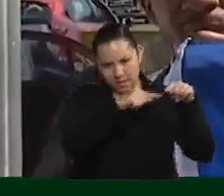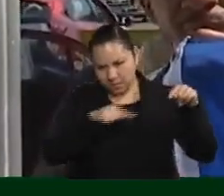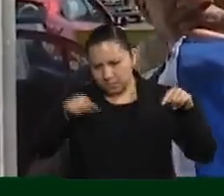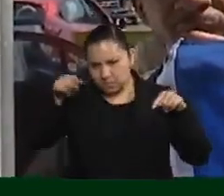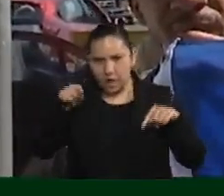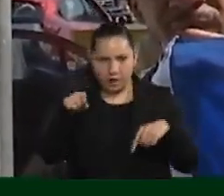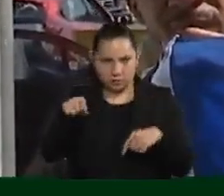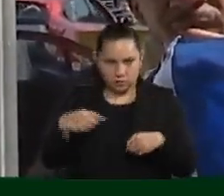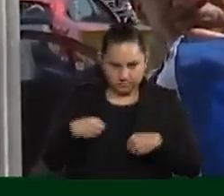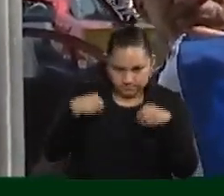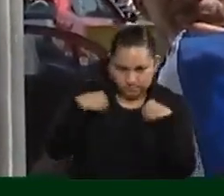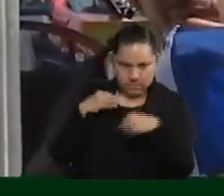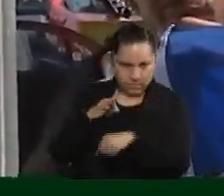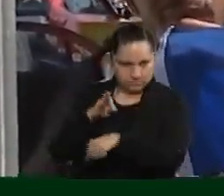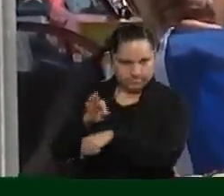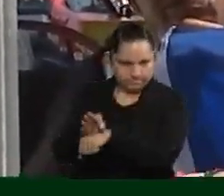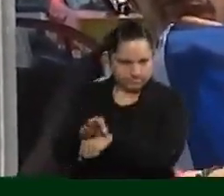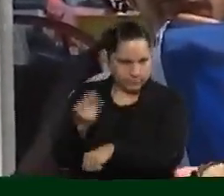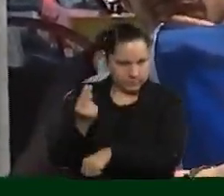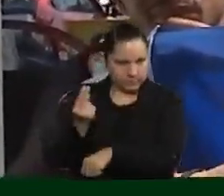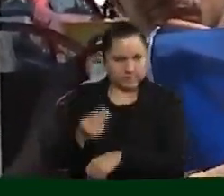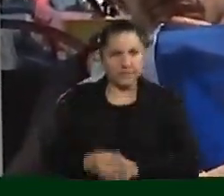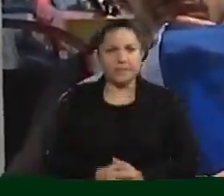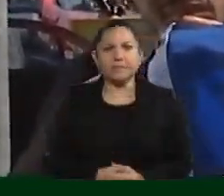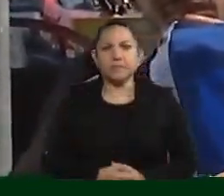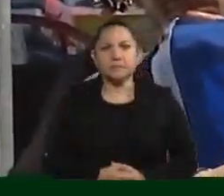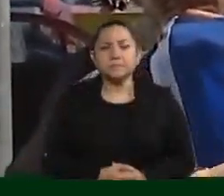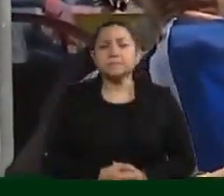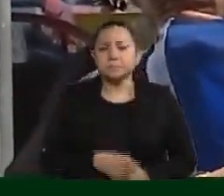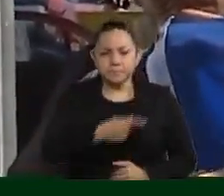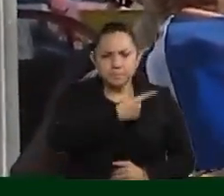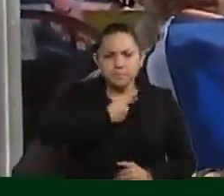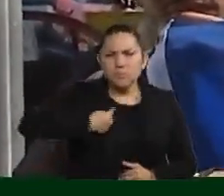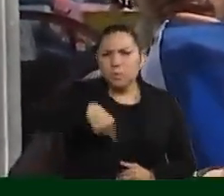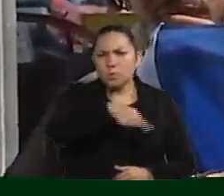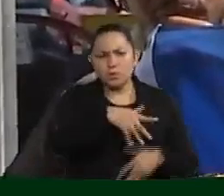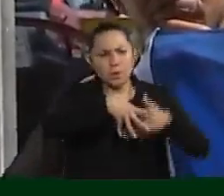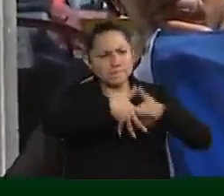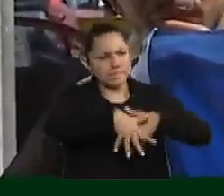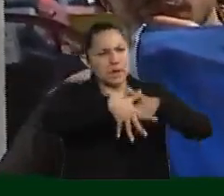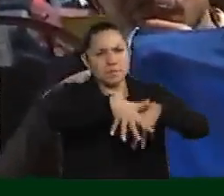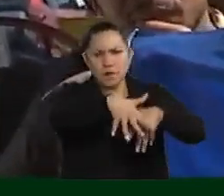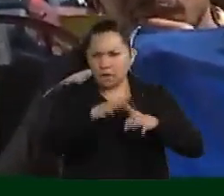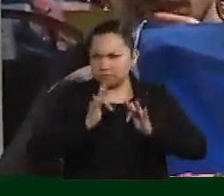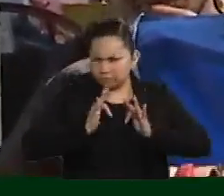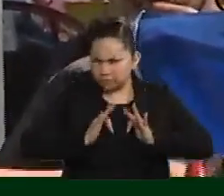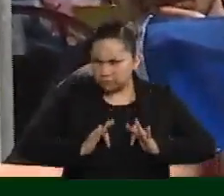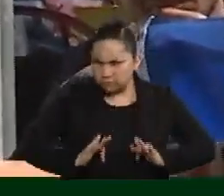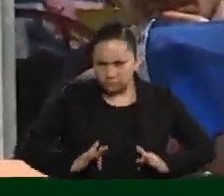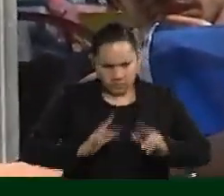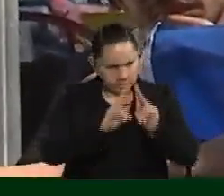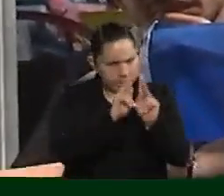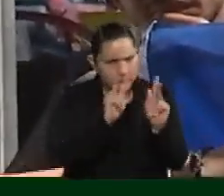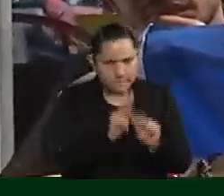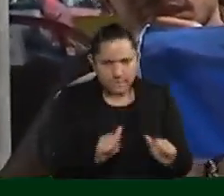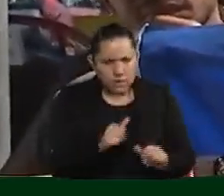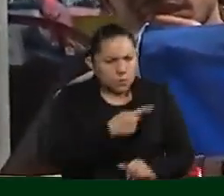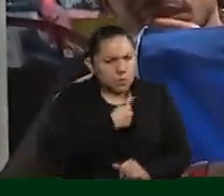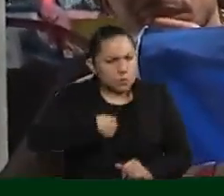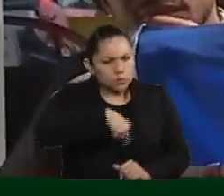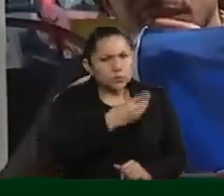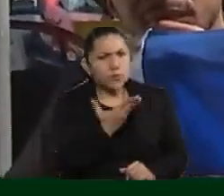Es una marcha pacífica, solamente queremos que nuestros diputados